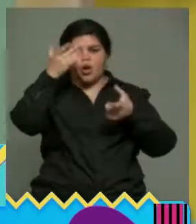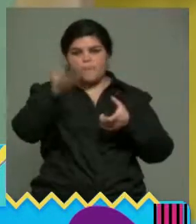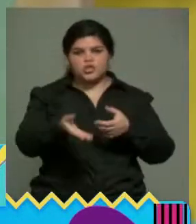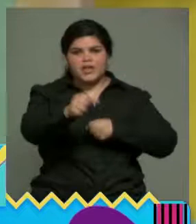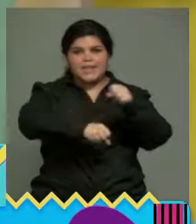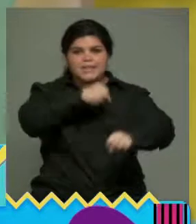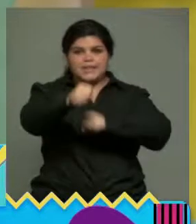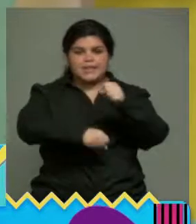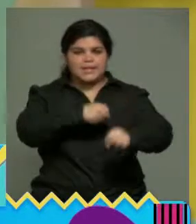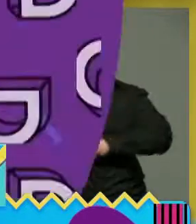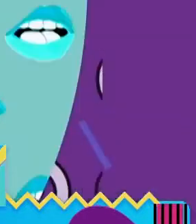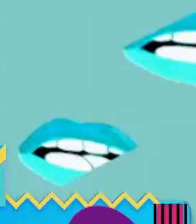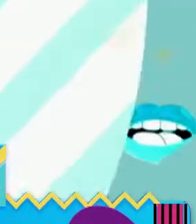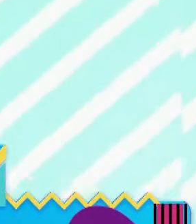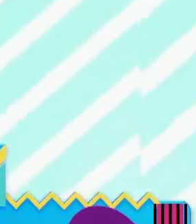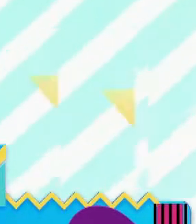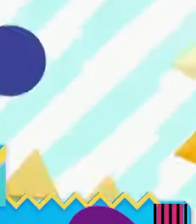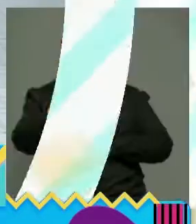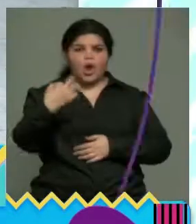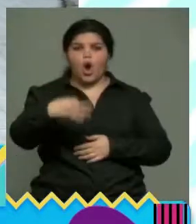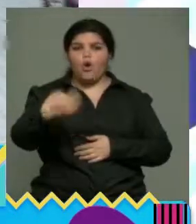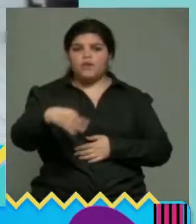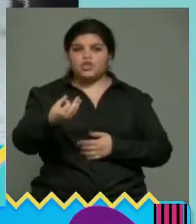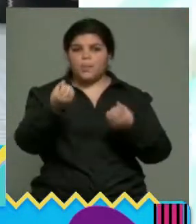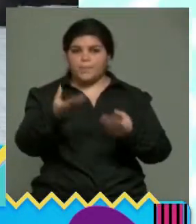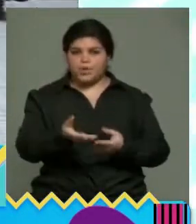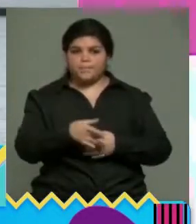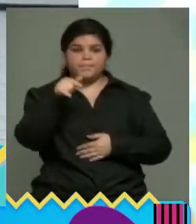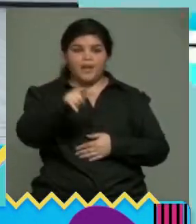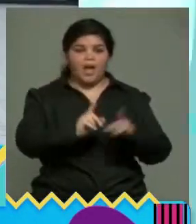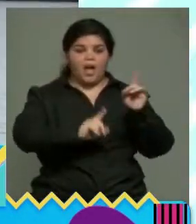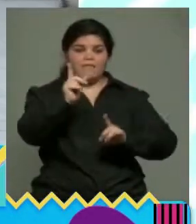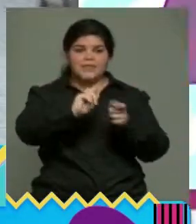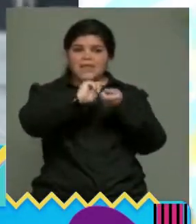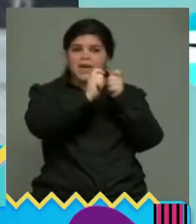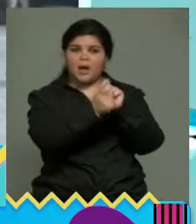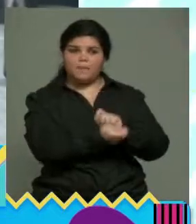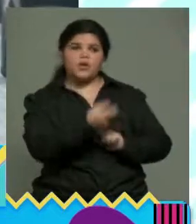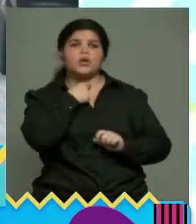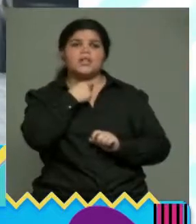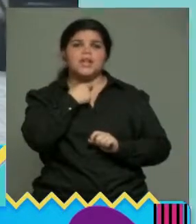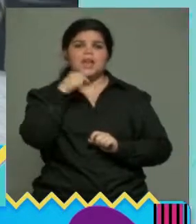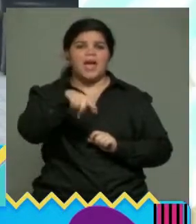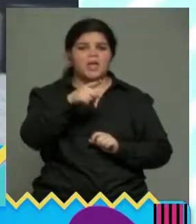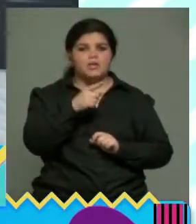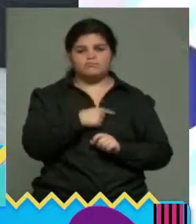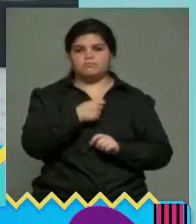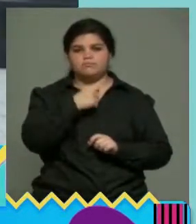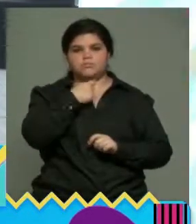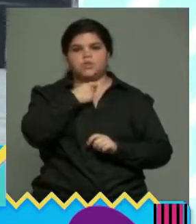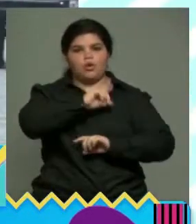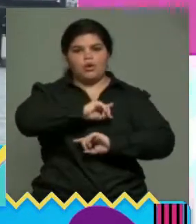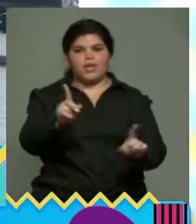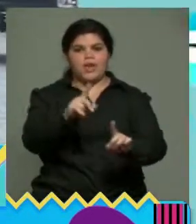que en realidad a mí un poco de ruido me hace, sinceramente, porque si lo que se trata con respecto a las modificaciones es evitar muertes, ¿cuál